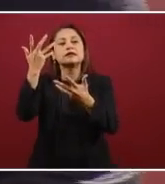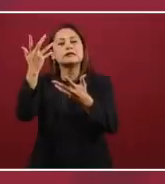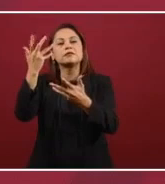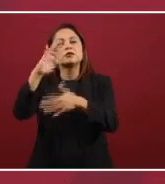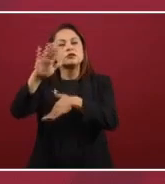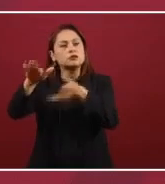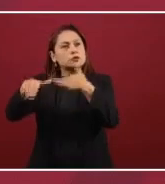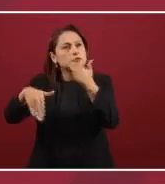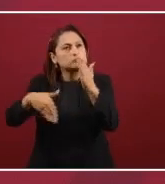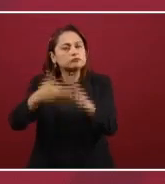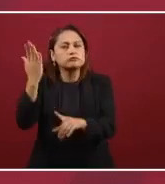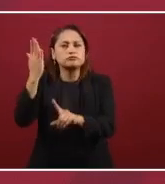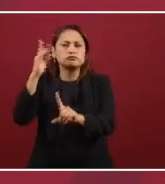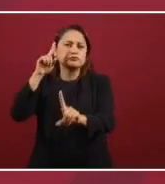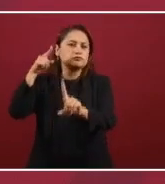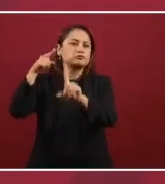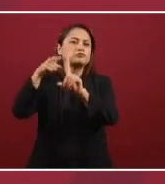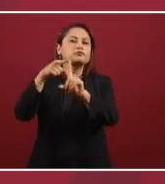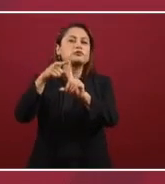que haya justicia,